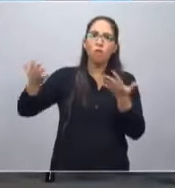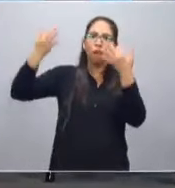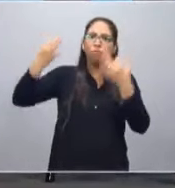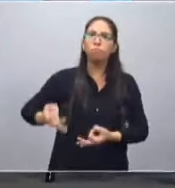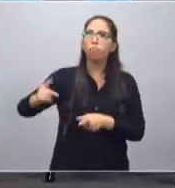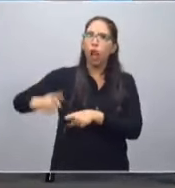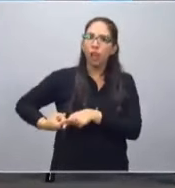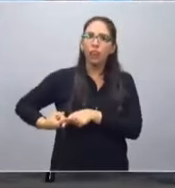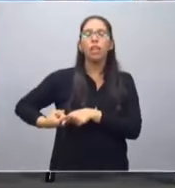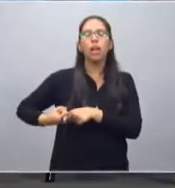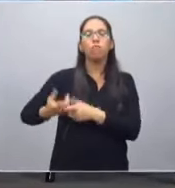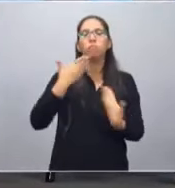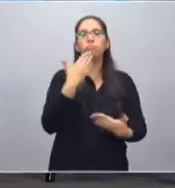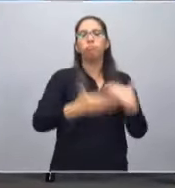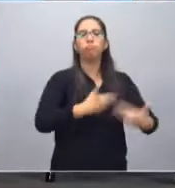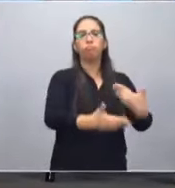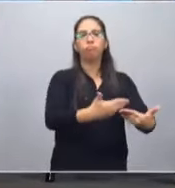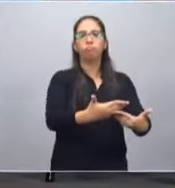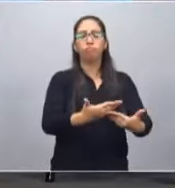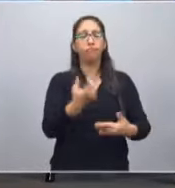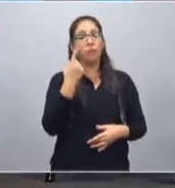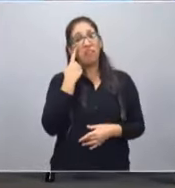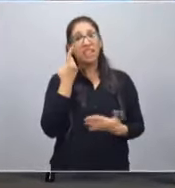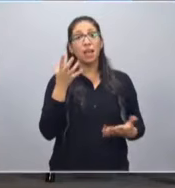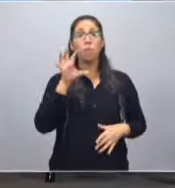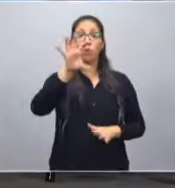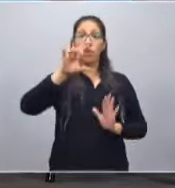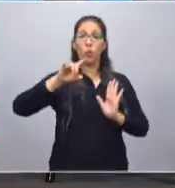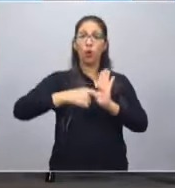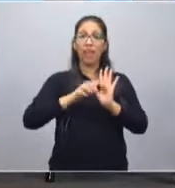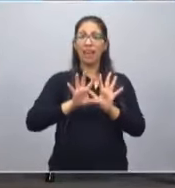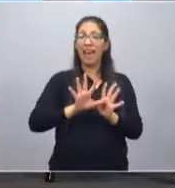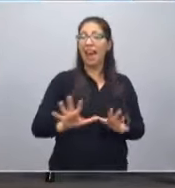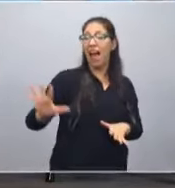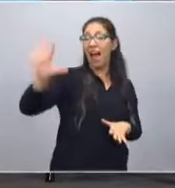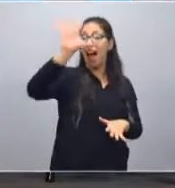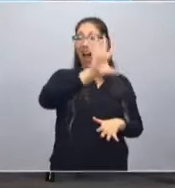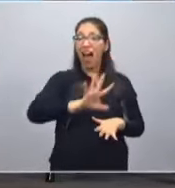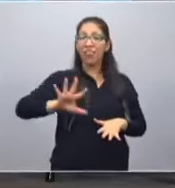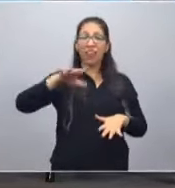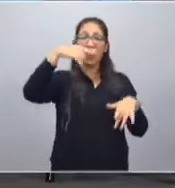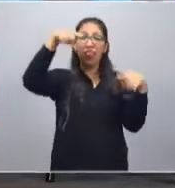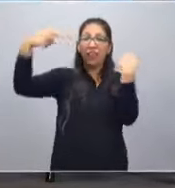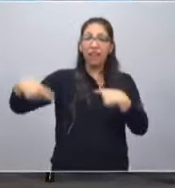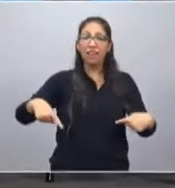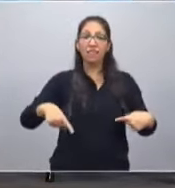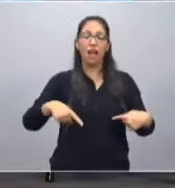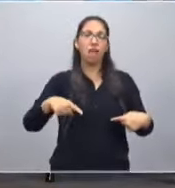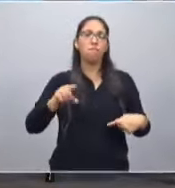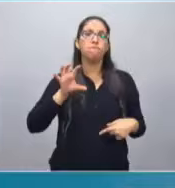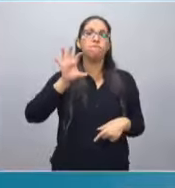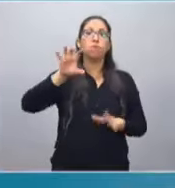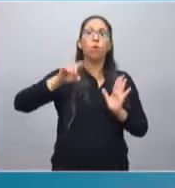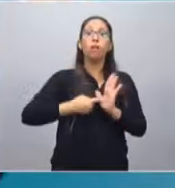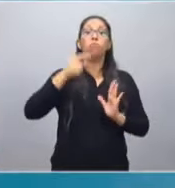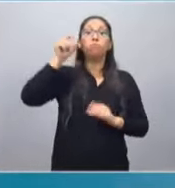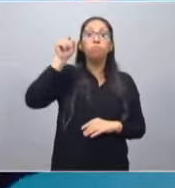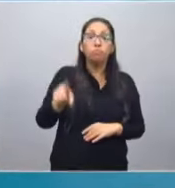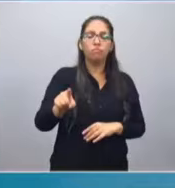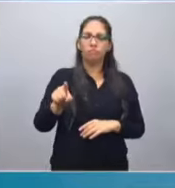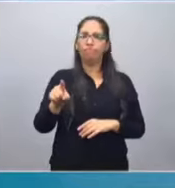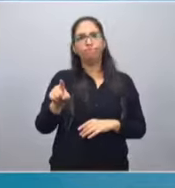todos fíjense que la provincia de Buenos Aires que es tan grande y tan diversa la palabra Buenos Aires no siempre aparece